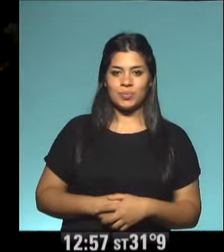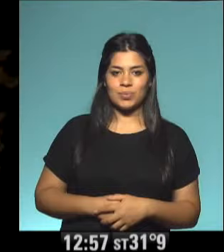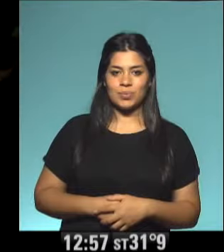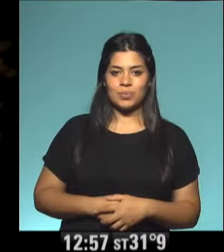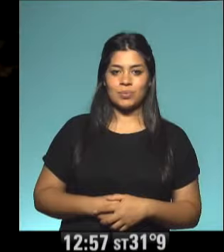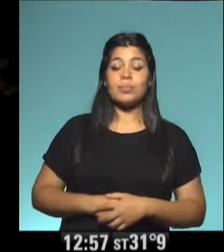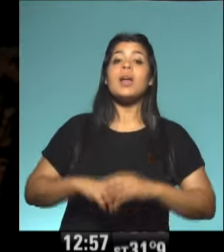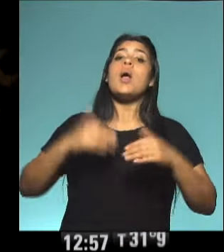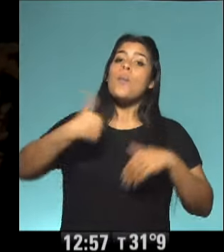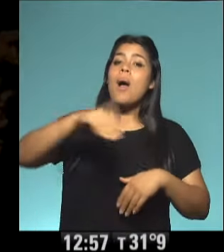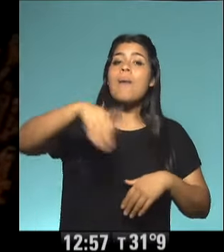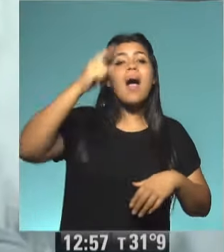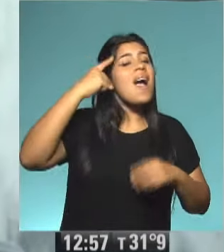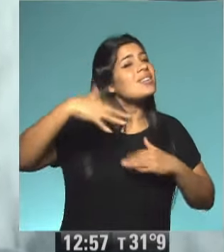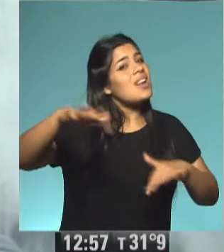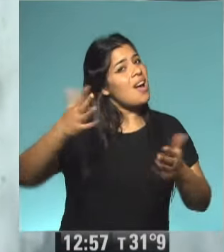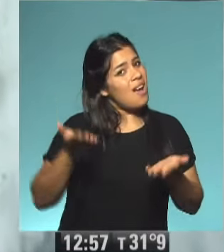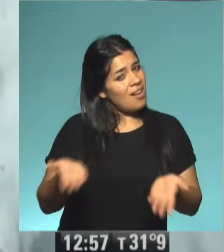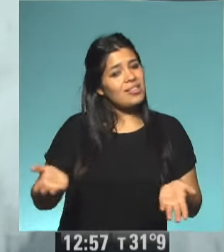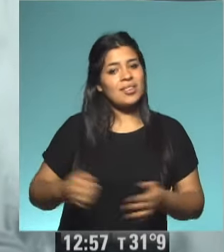¡Nos vamos a extrañar!